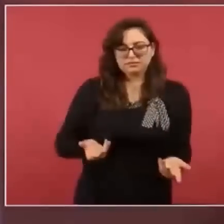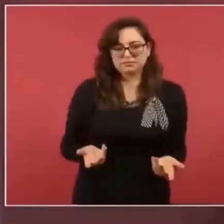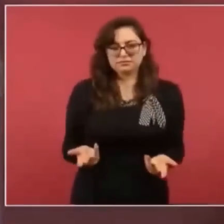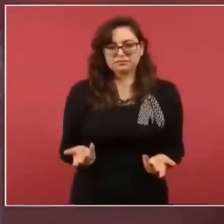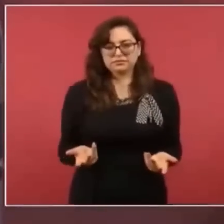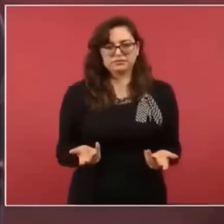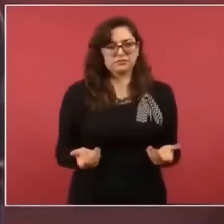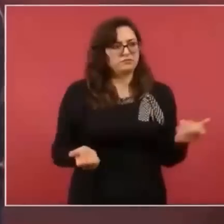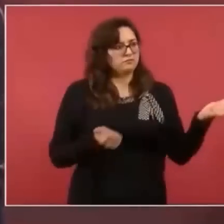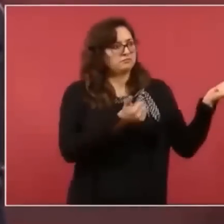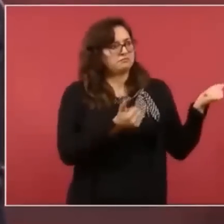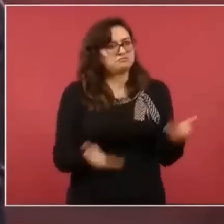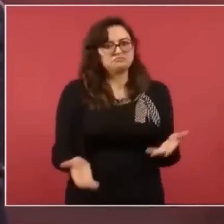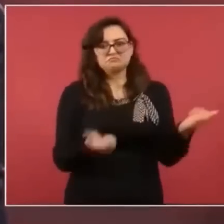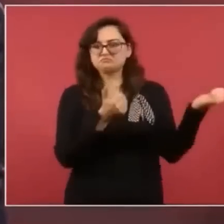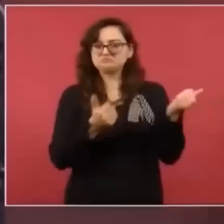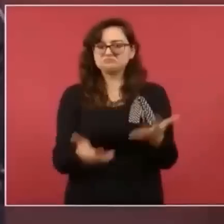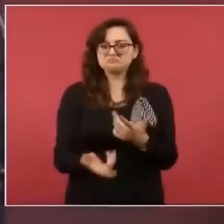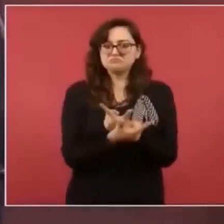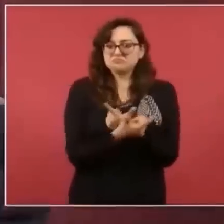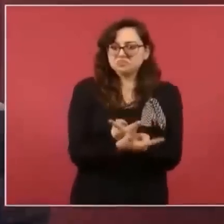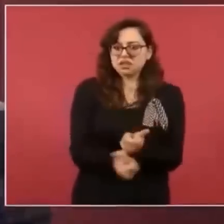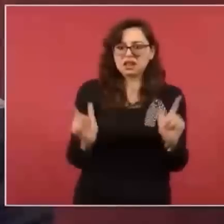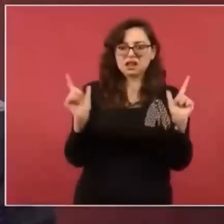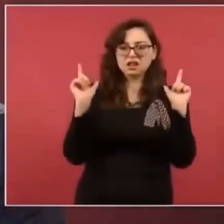entraban y salían,